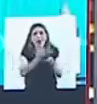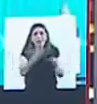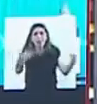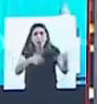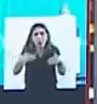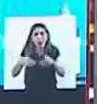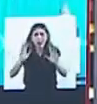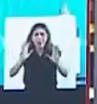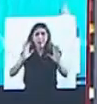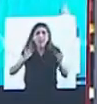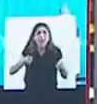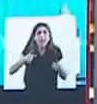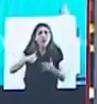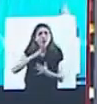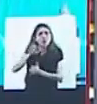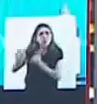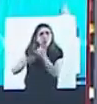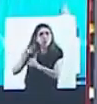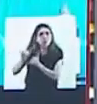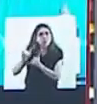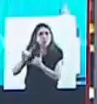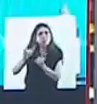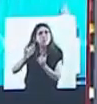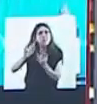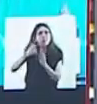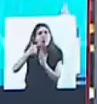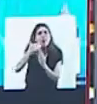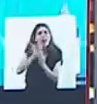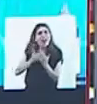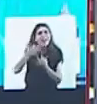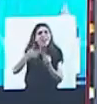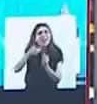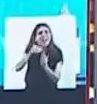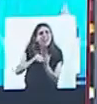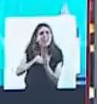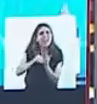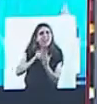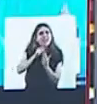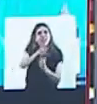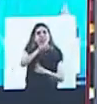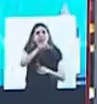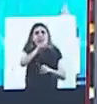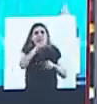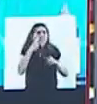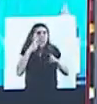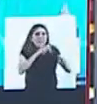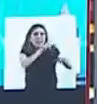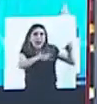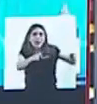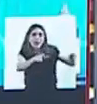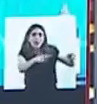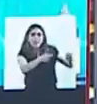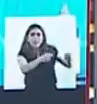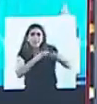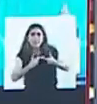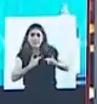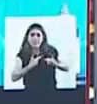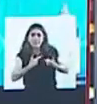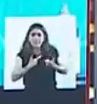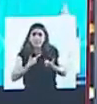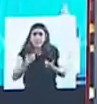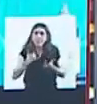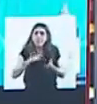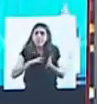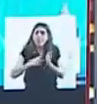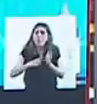antipático con la hinchada de Colón? ¿Y por eso no saliste a dispersar a la gente en ese disparate sanitario que fueron los festejos de Colón? Hay que ver, en 15 días